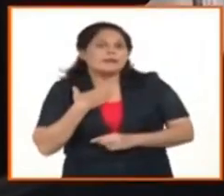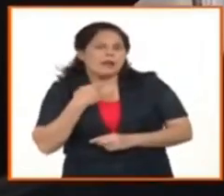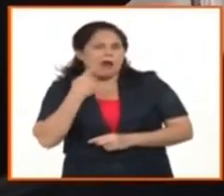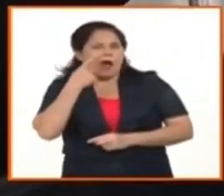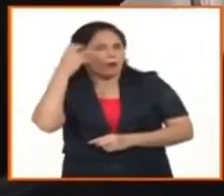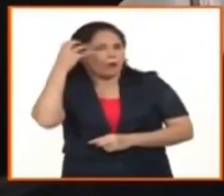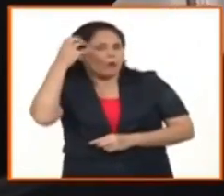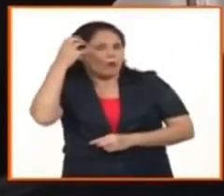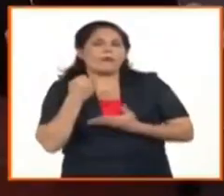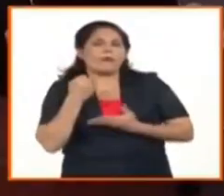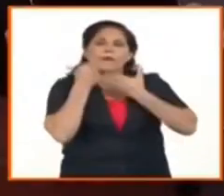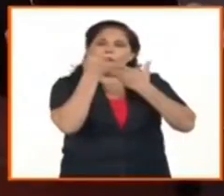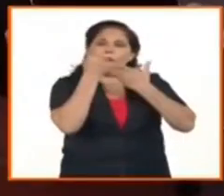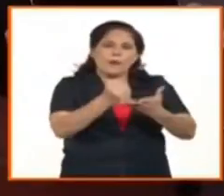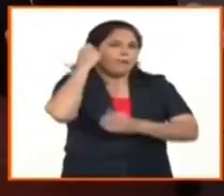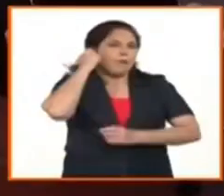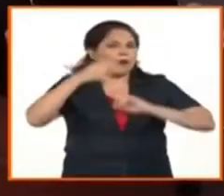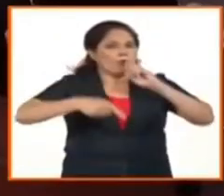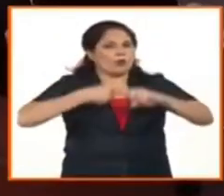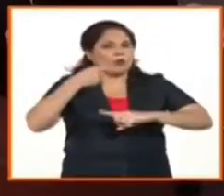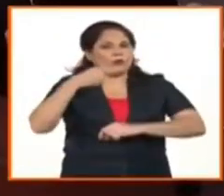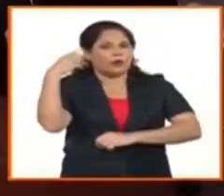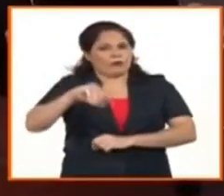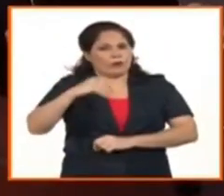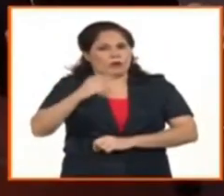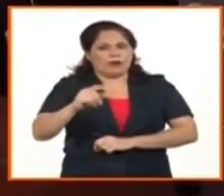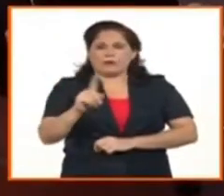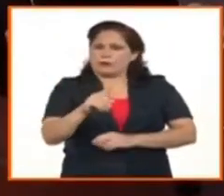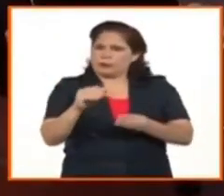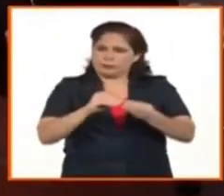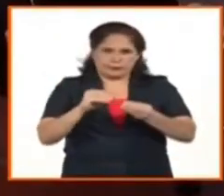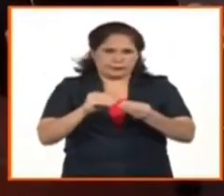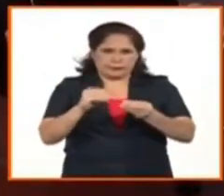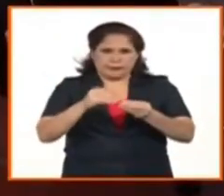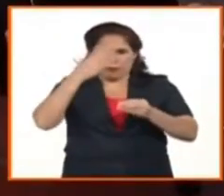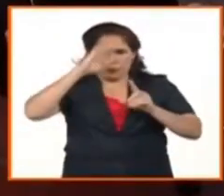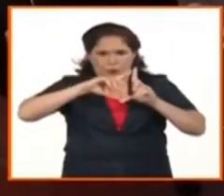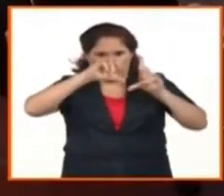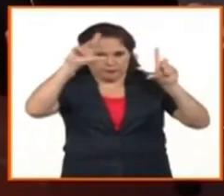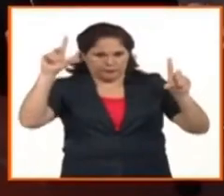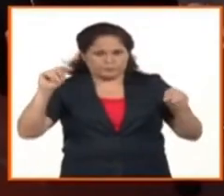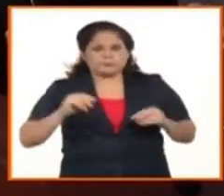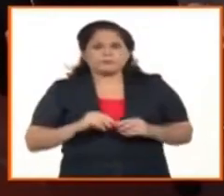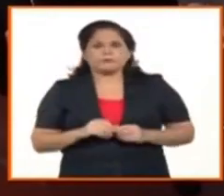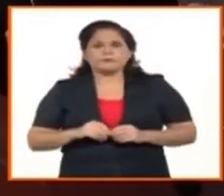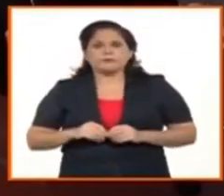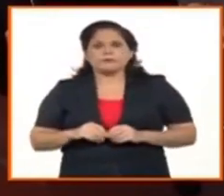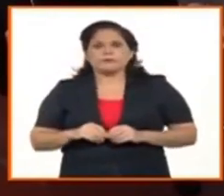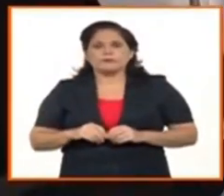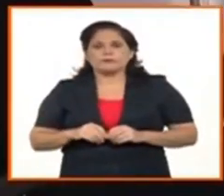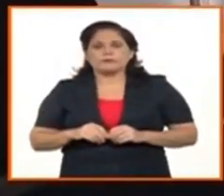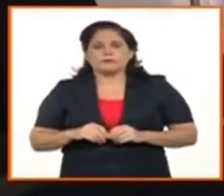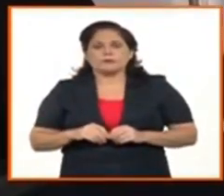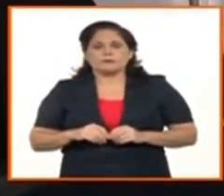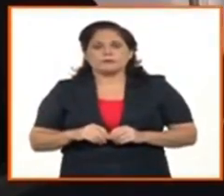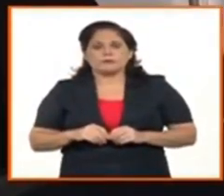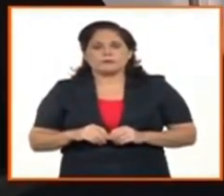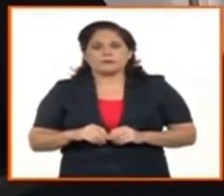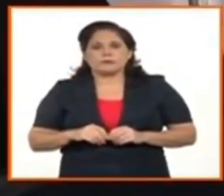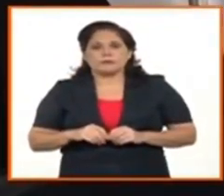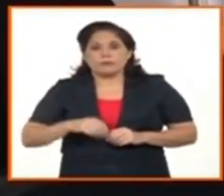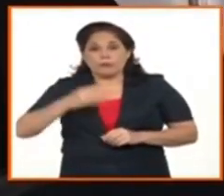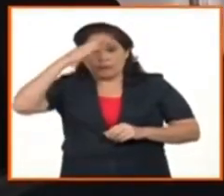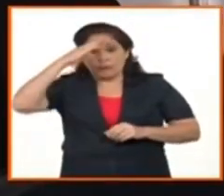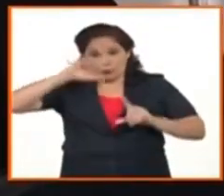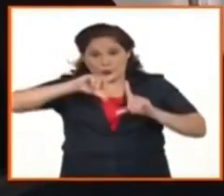organizaciones de todos los actores sociales que tienen esa responsabilidad y efectivamente en el caso de cuba